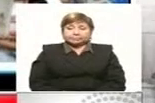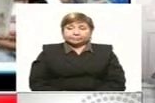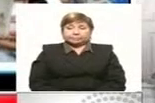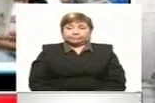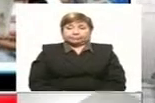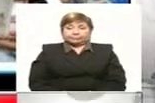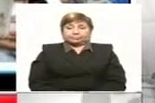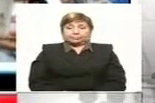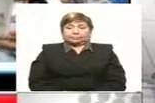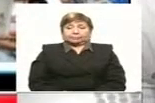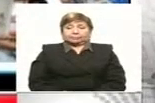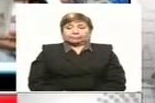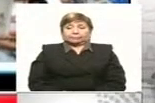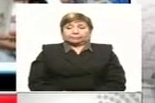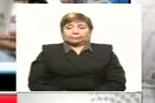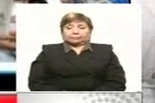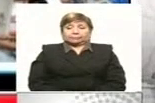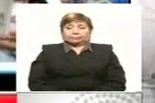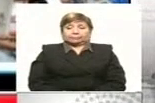Bien,